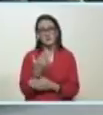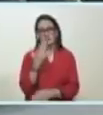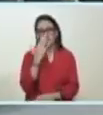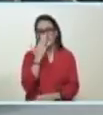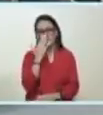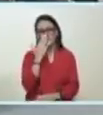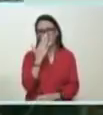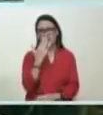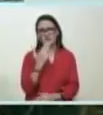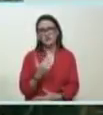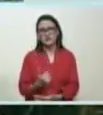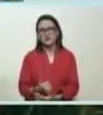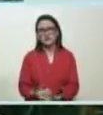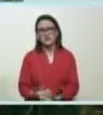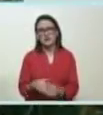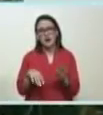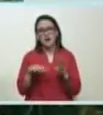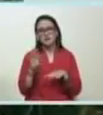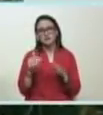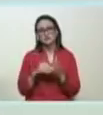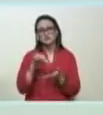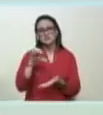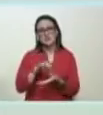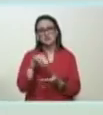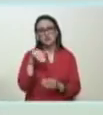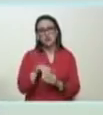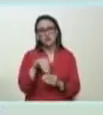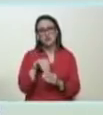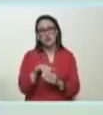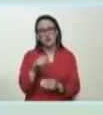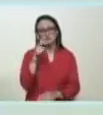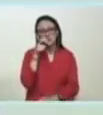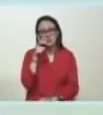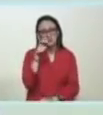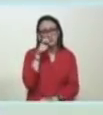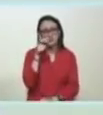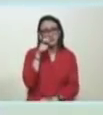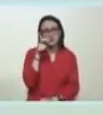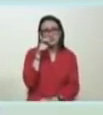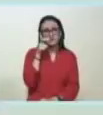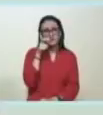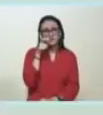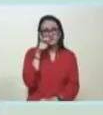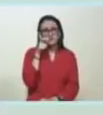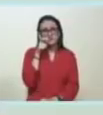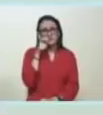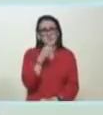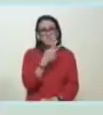frente de los 14.000 centros electorales, de los